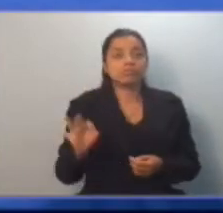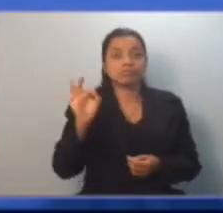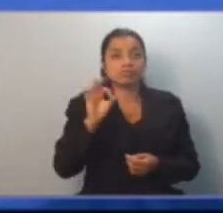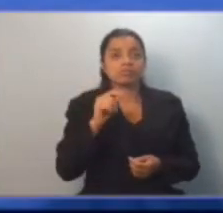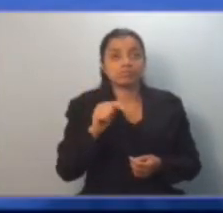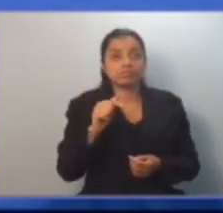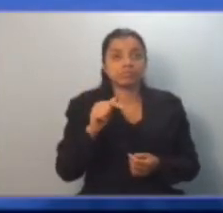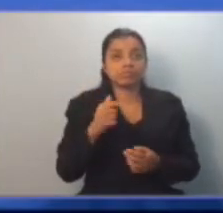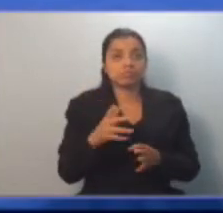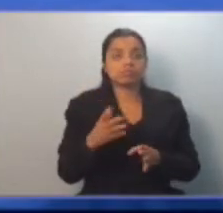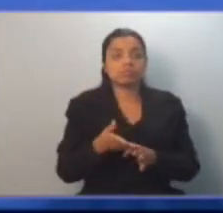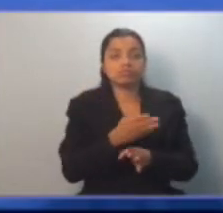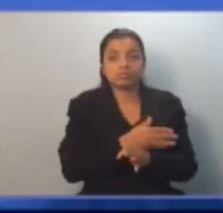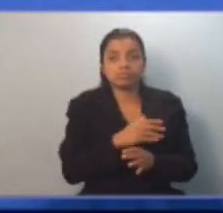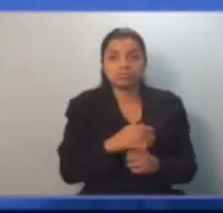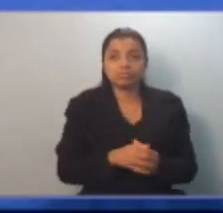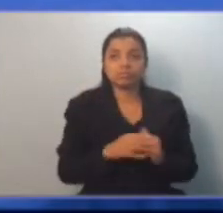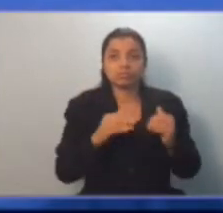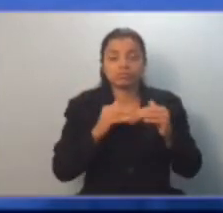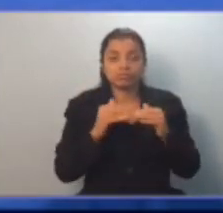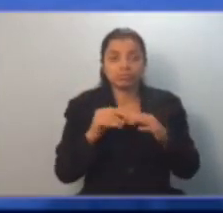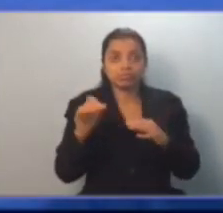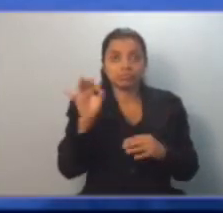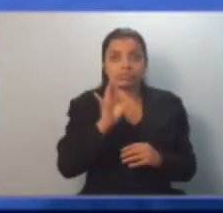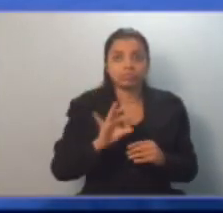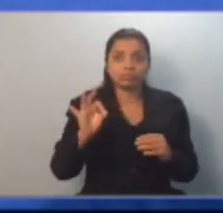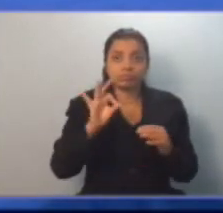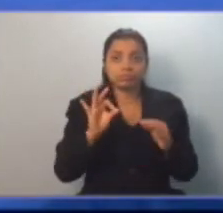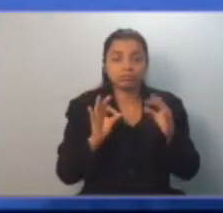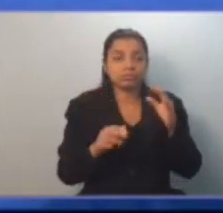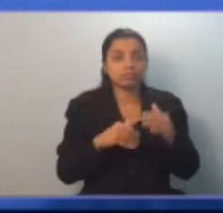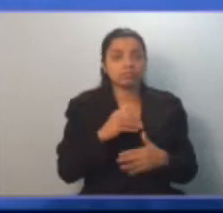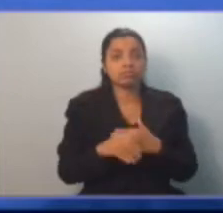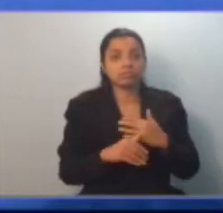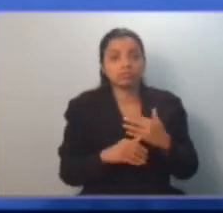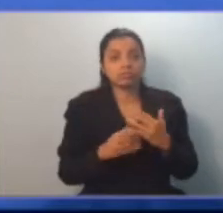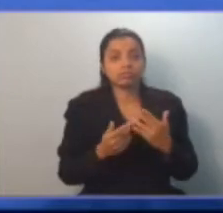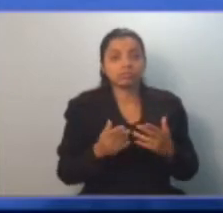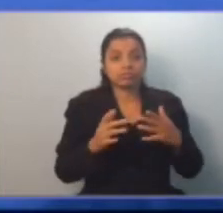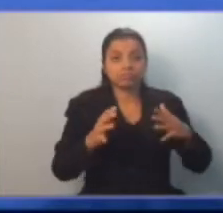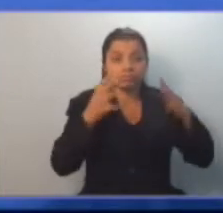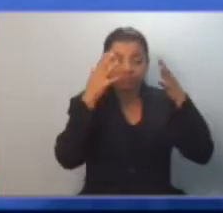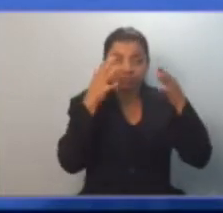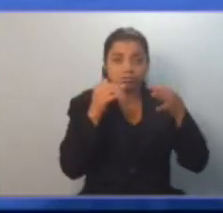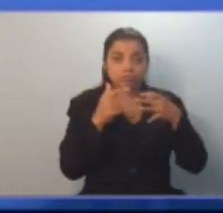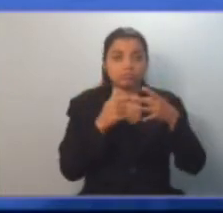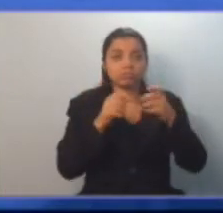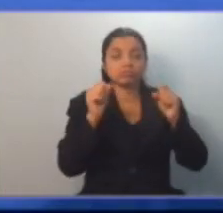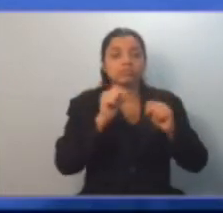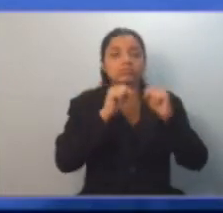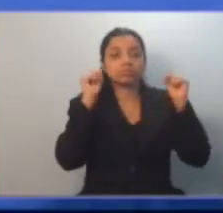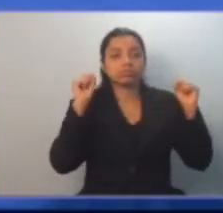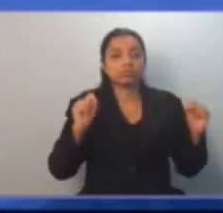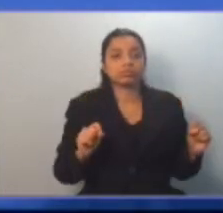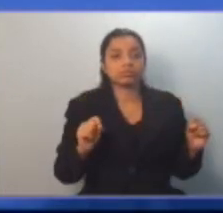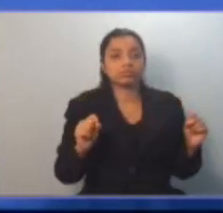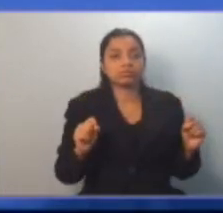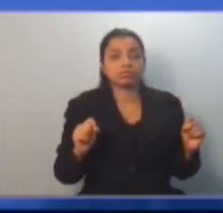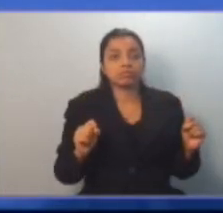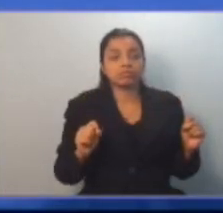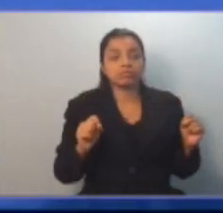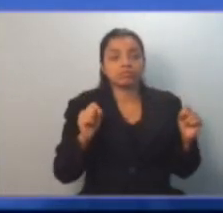estos ya existentes. Además, fortalecer los tribunales de sentencia y crear un sistema de administración de casos en donde se